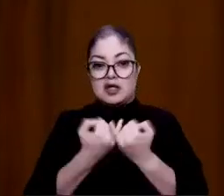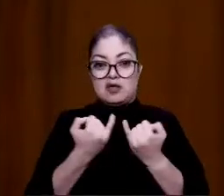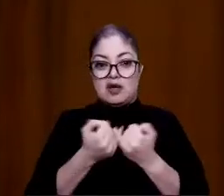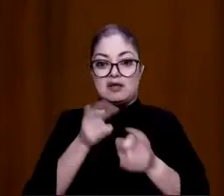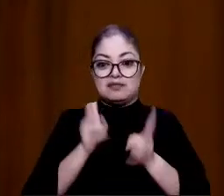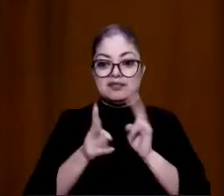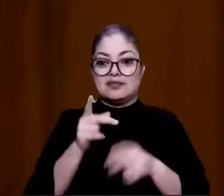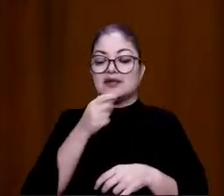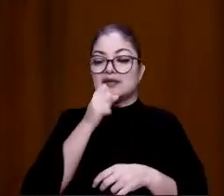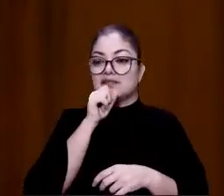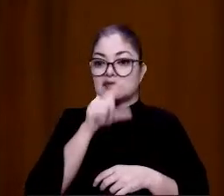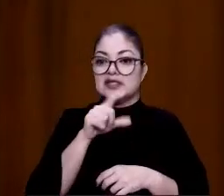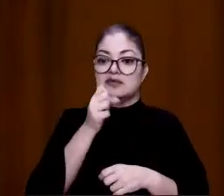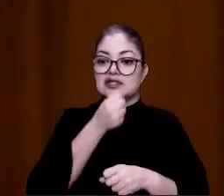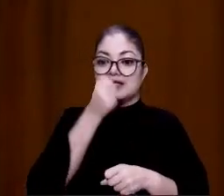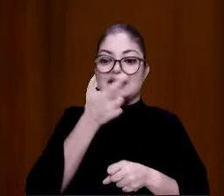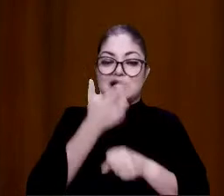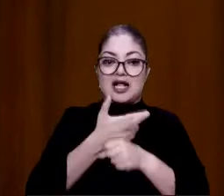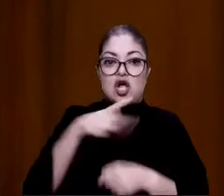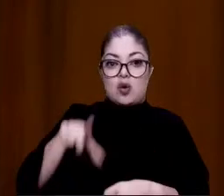la Secretaría de Gobernación Federal,